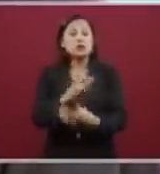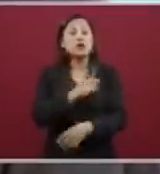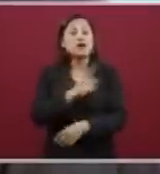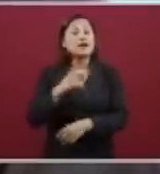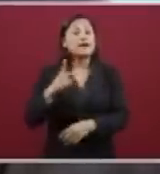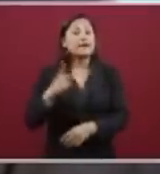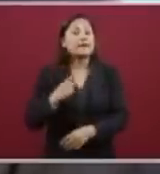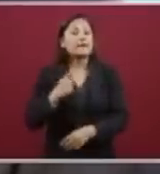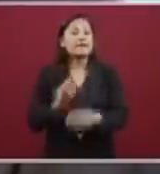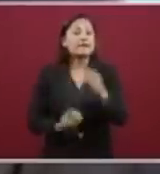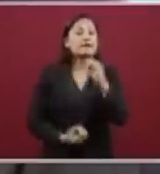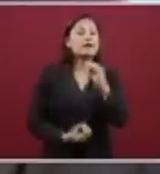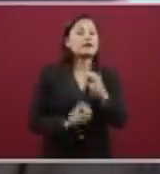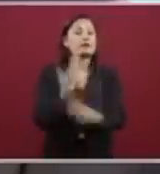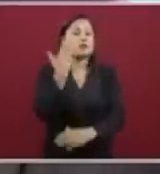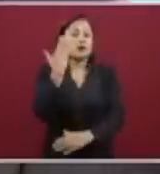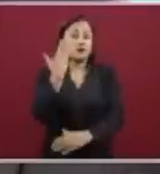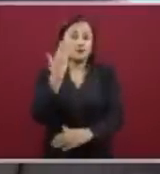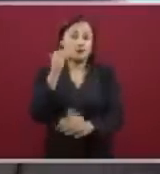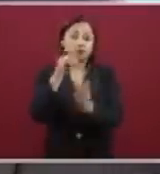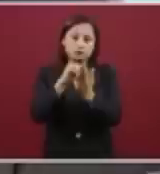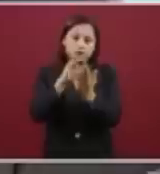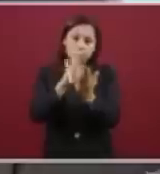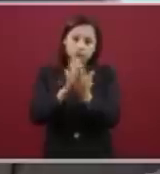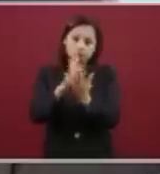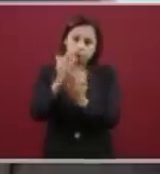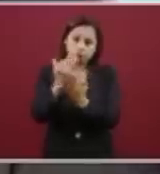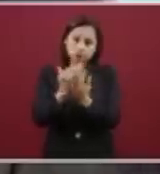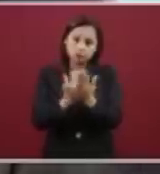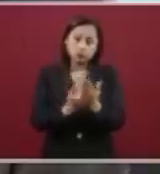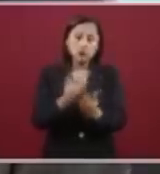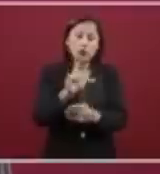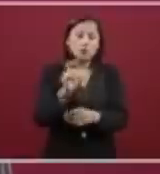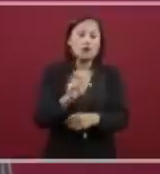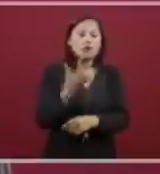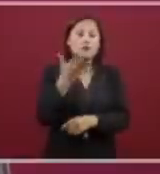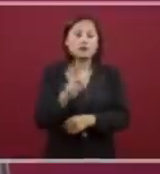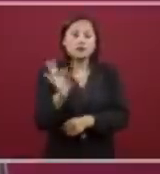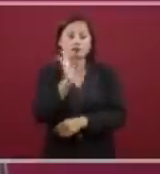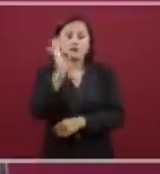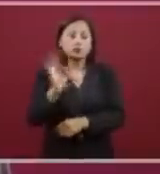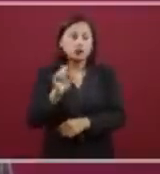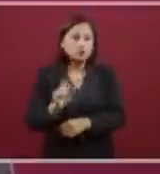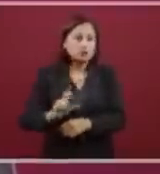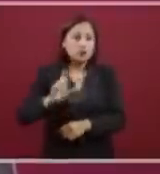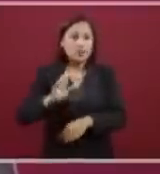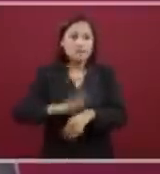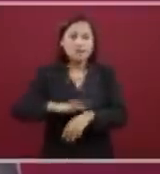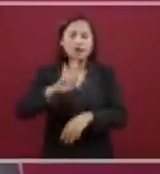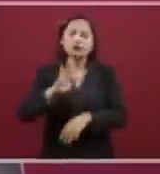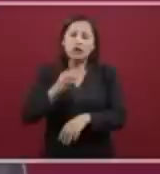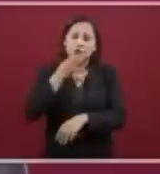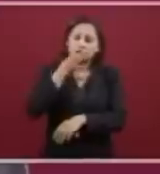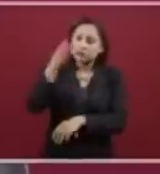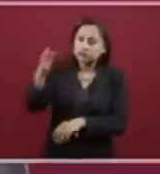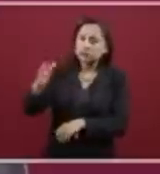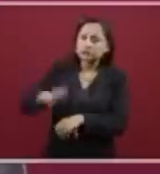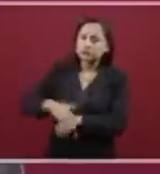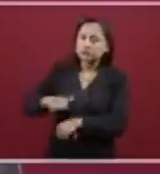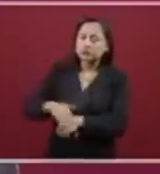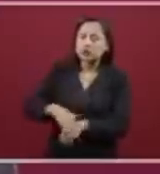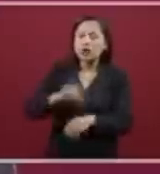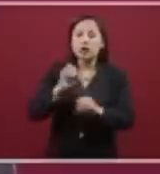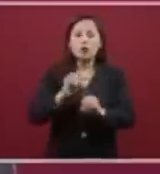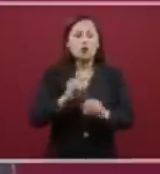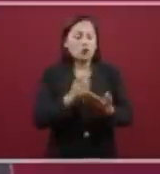monto de la inversión proyectado varíe más del 10% que las metas físicas presenten variaciones superiores a